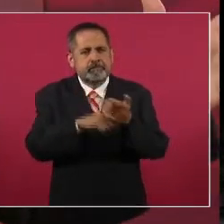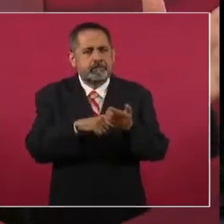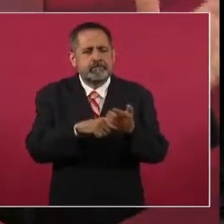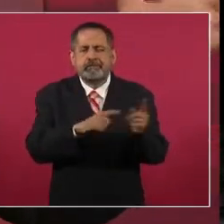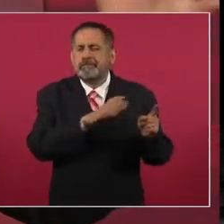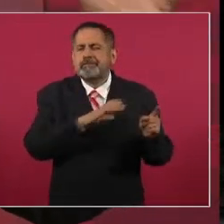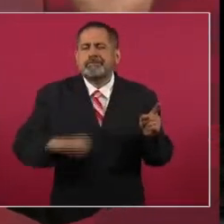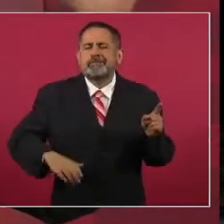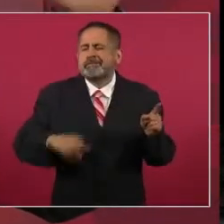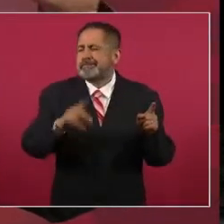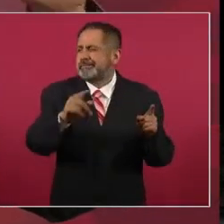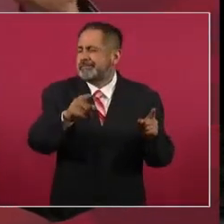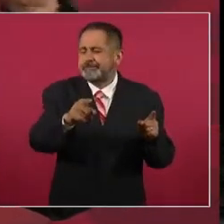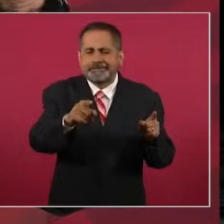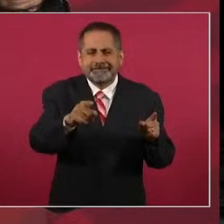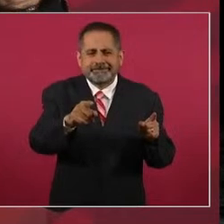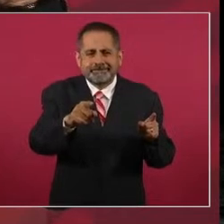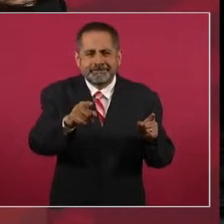candidato